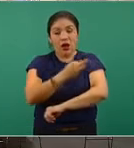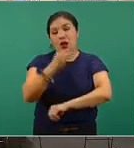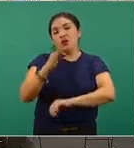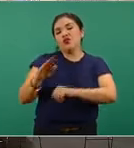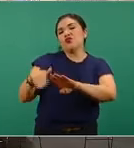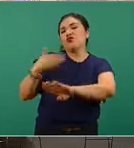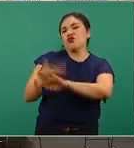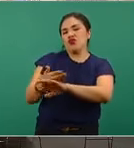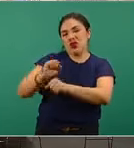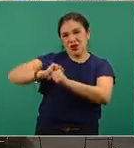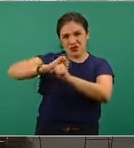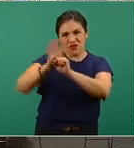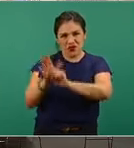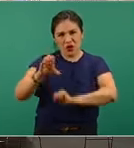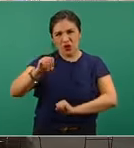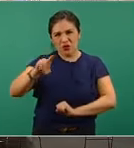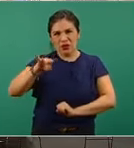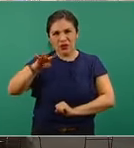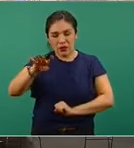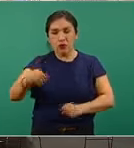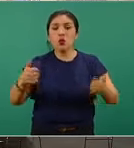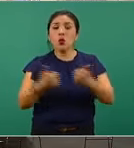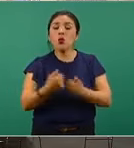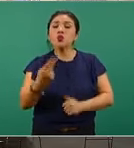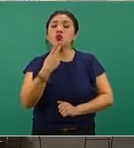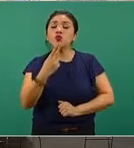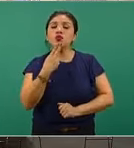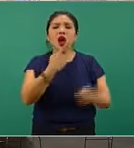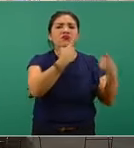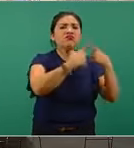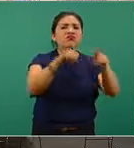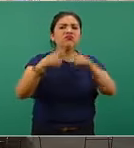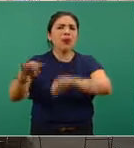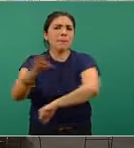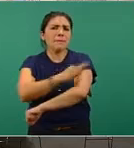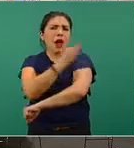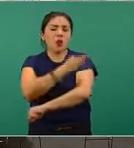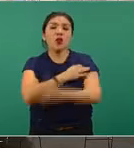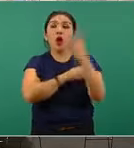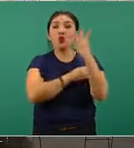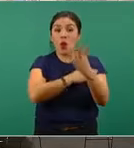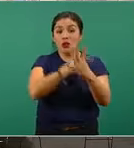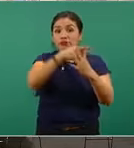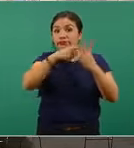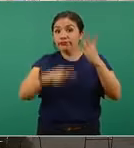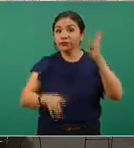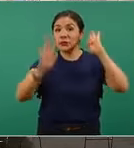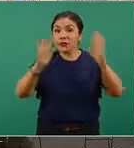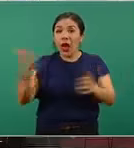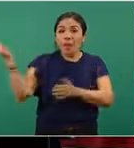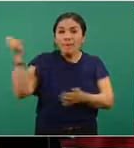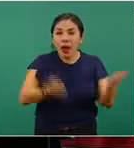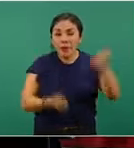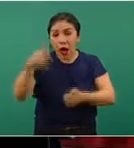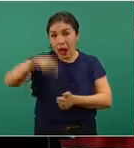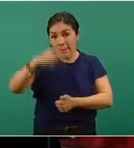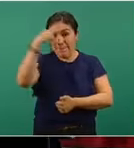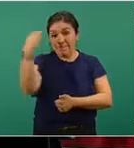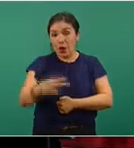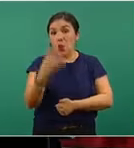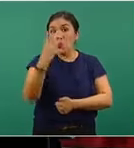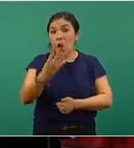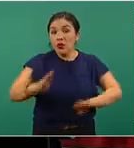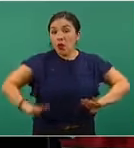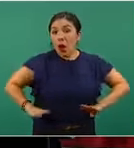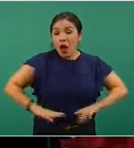contra COVID-19. Utilizamos las distintas vacunas, 4 vacunas que hasta el momento utiliza México, 4 tipos